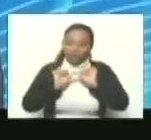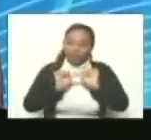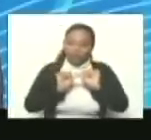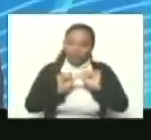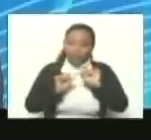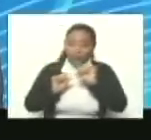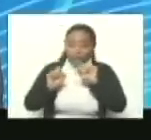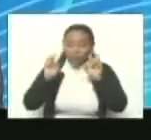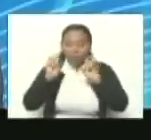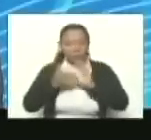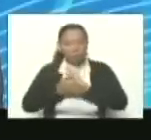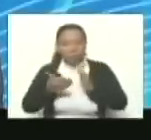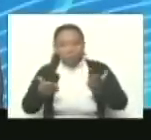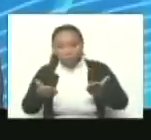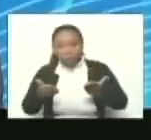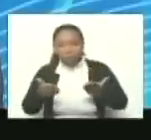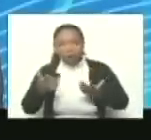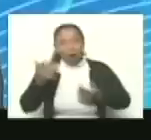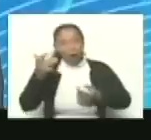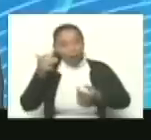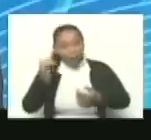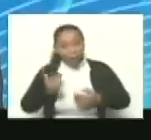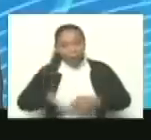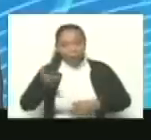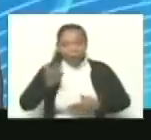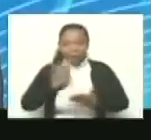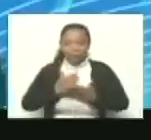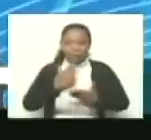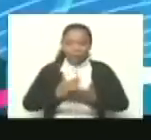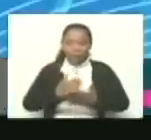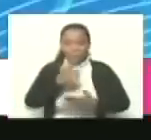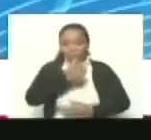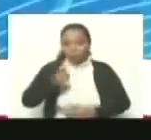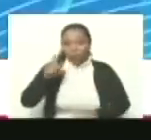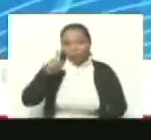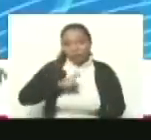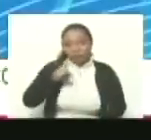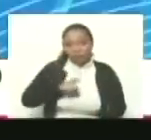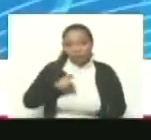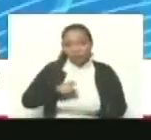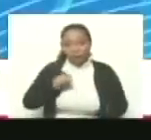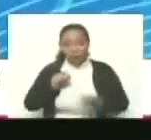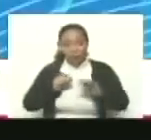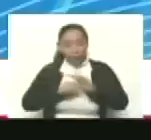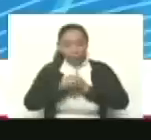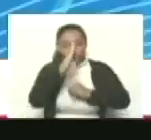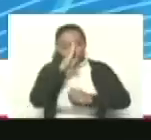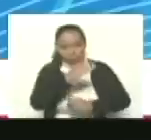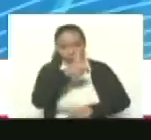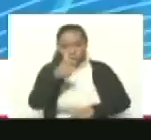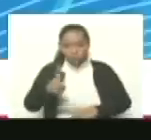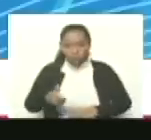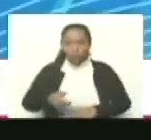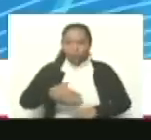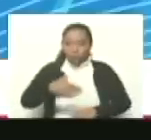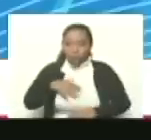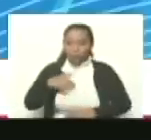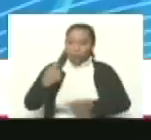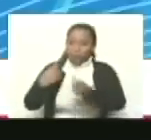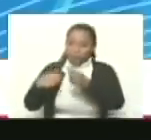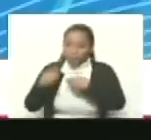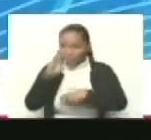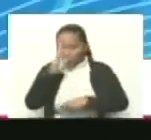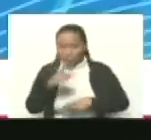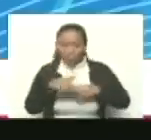temas que surgen siempre, ¿no? Lo que es el acceso directo del productor